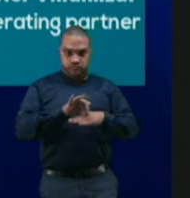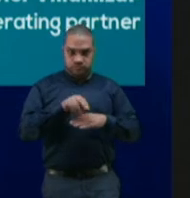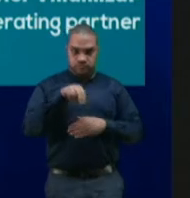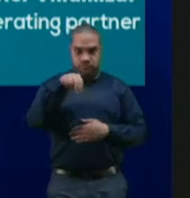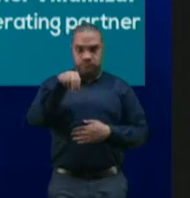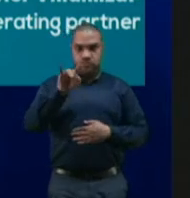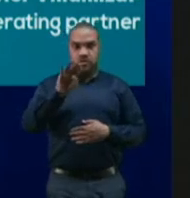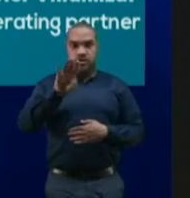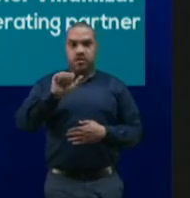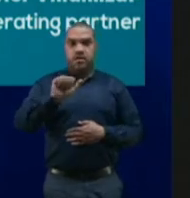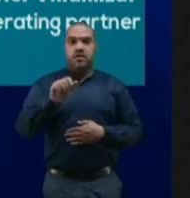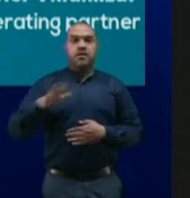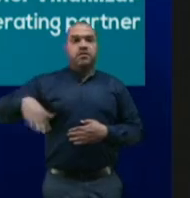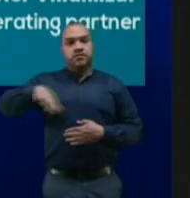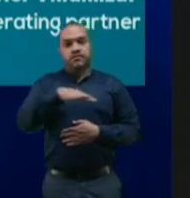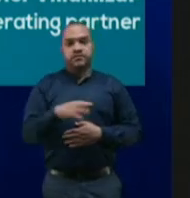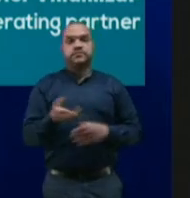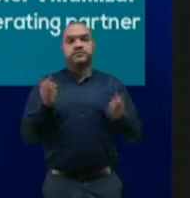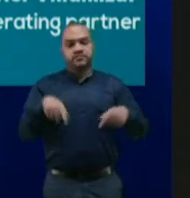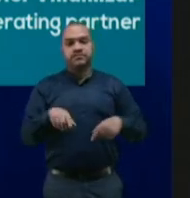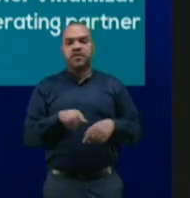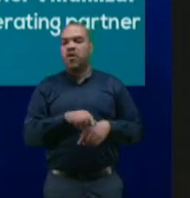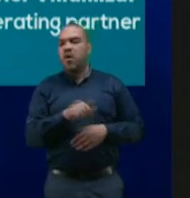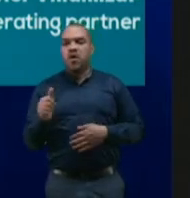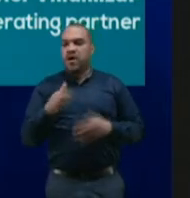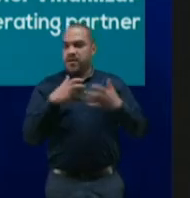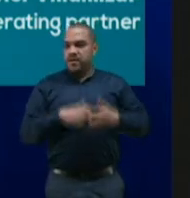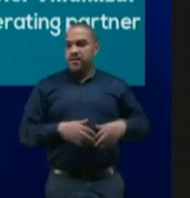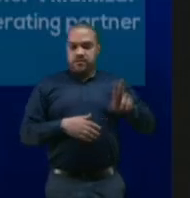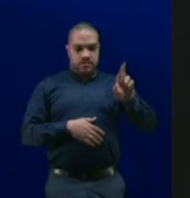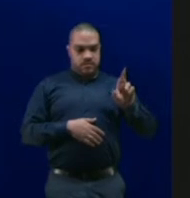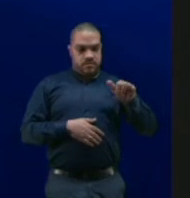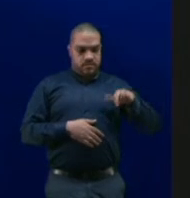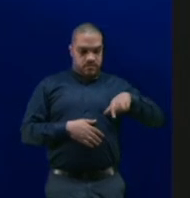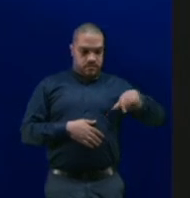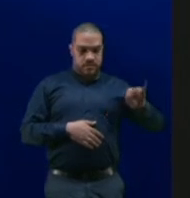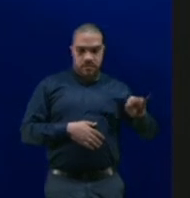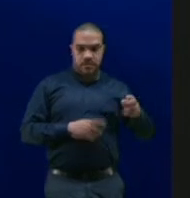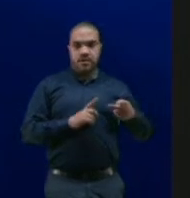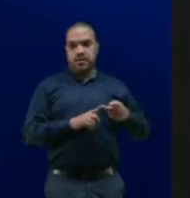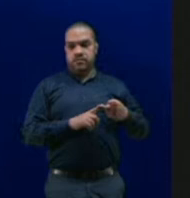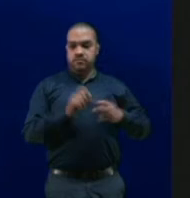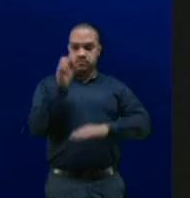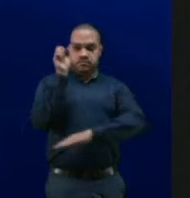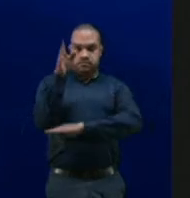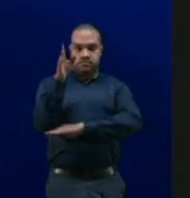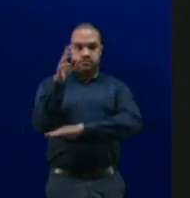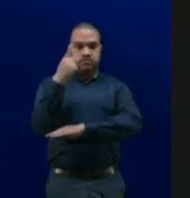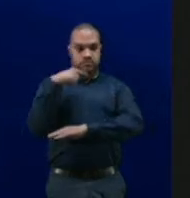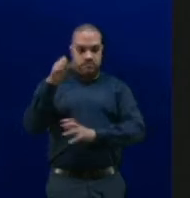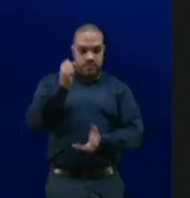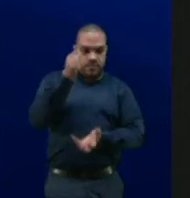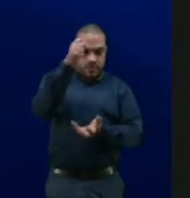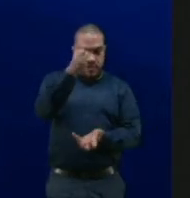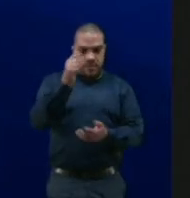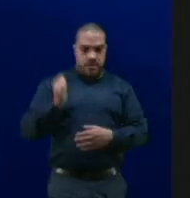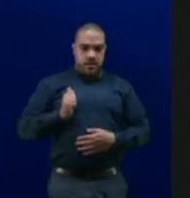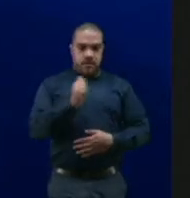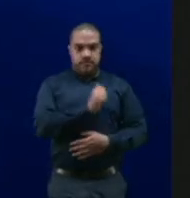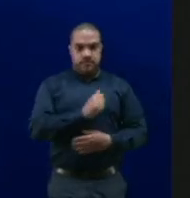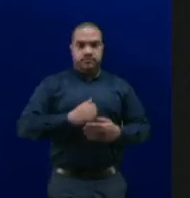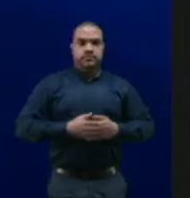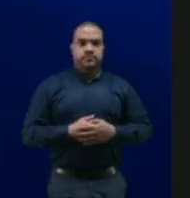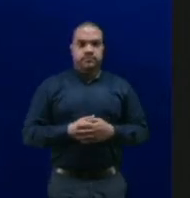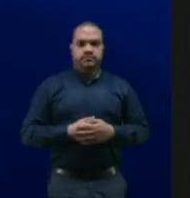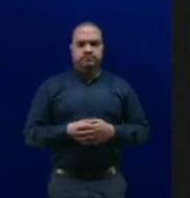de Mercado Libre, Marcos Galperin, y también el banco de capital privado más grande de SoftBank.